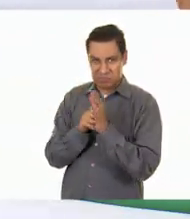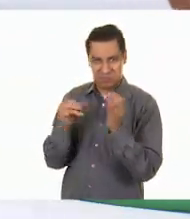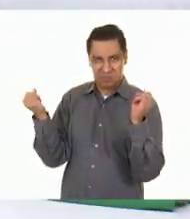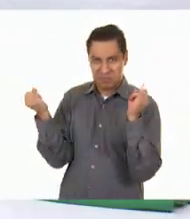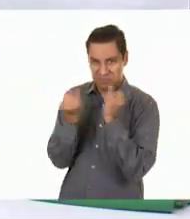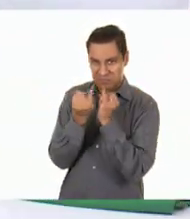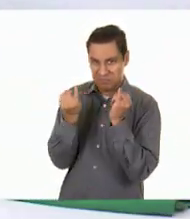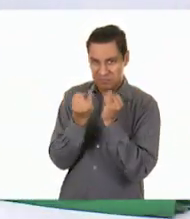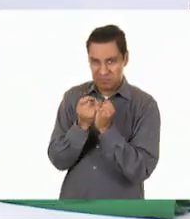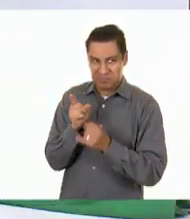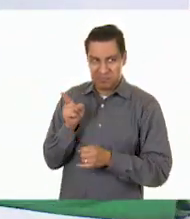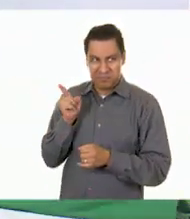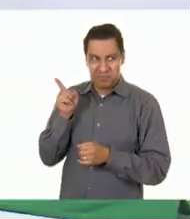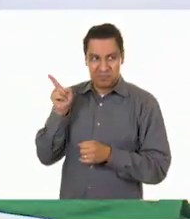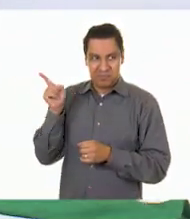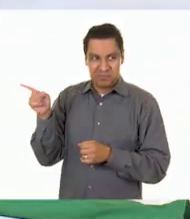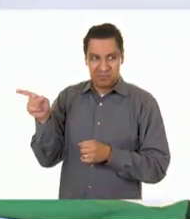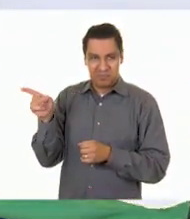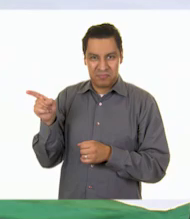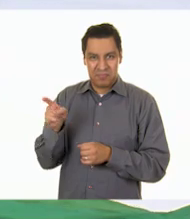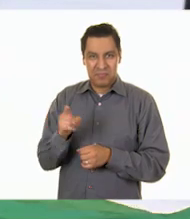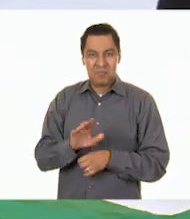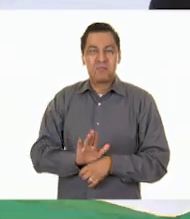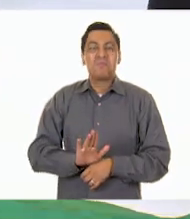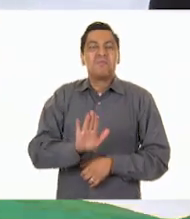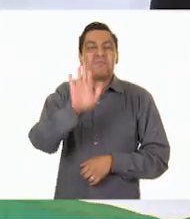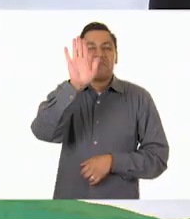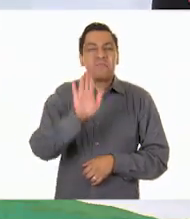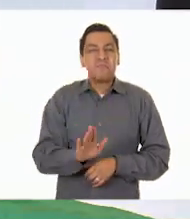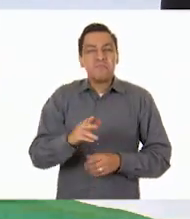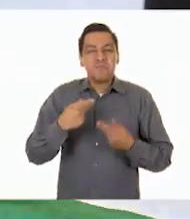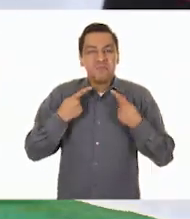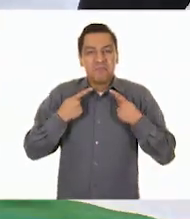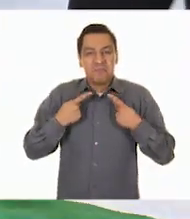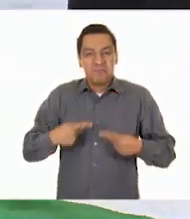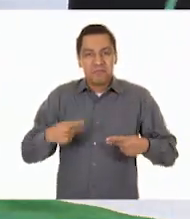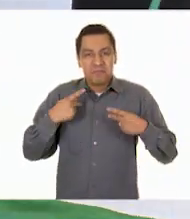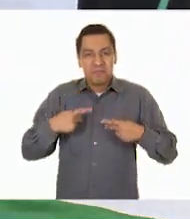así la mitad del cojín al pantalón la otra mitad